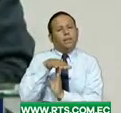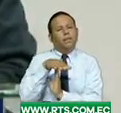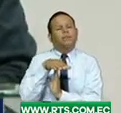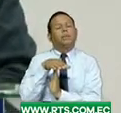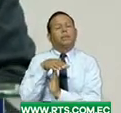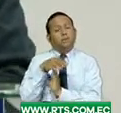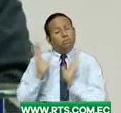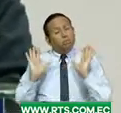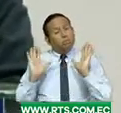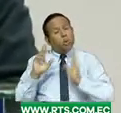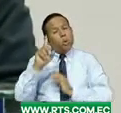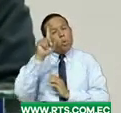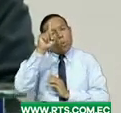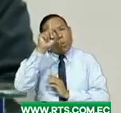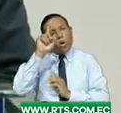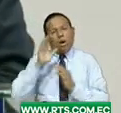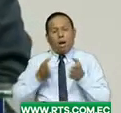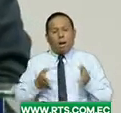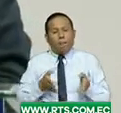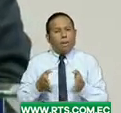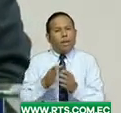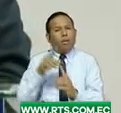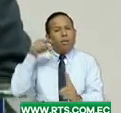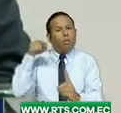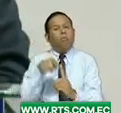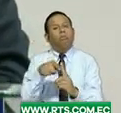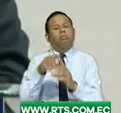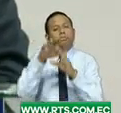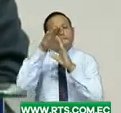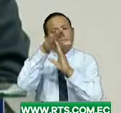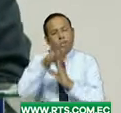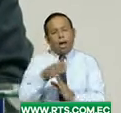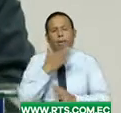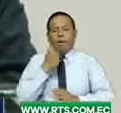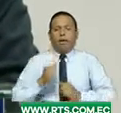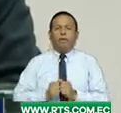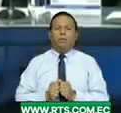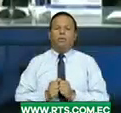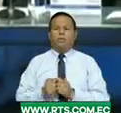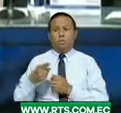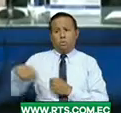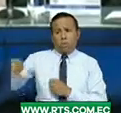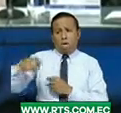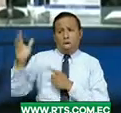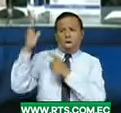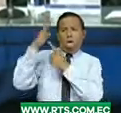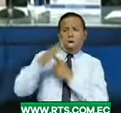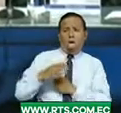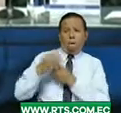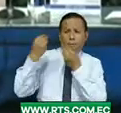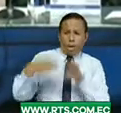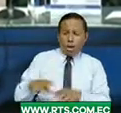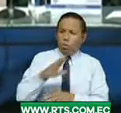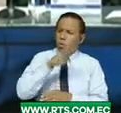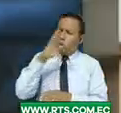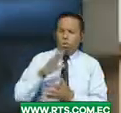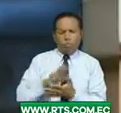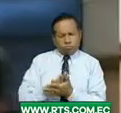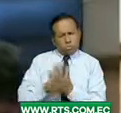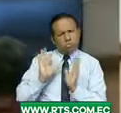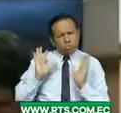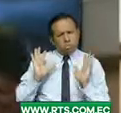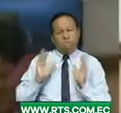único camino que le queda al país. No nos fallen. Como parte de la continuación de los acuerdos, indicaron